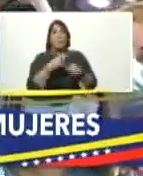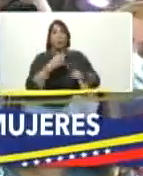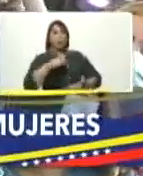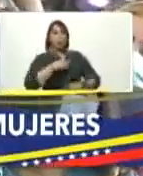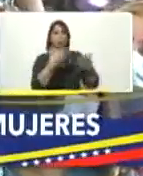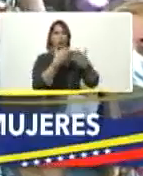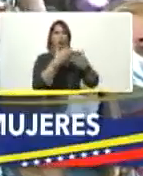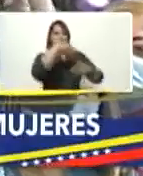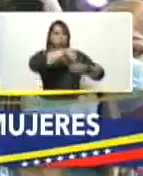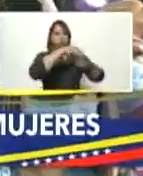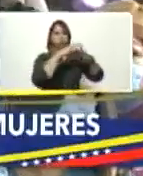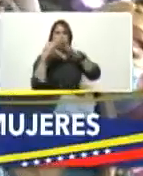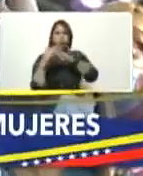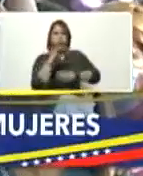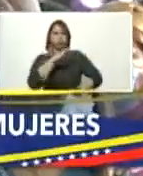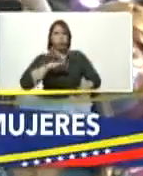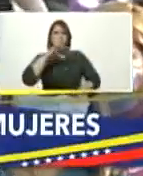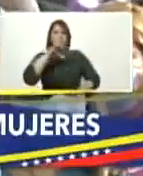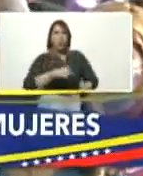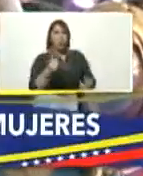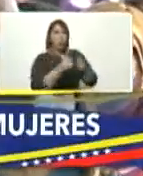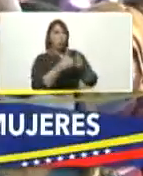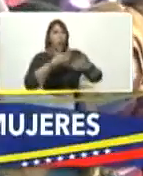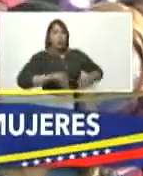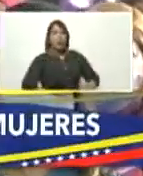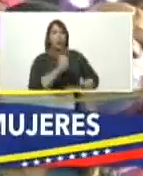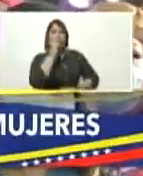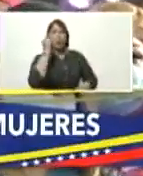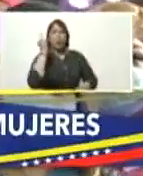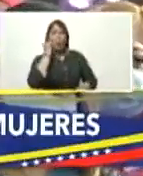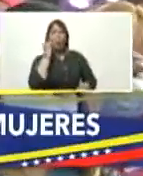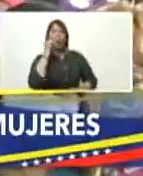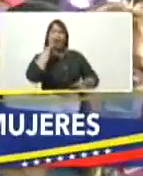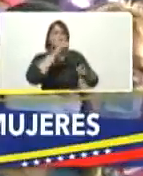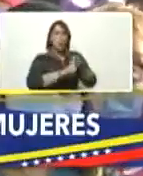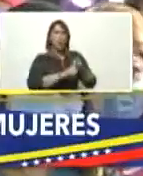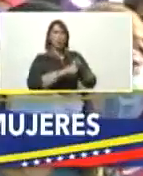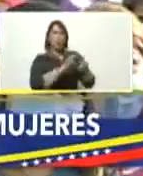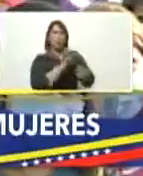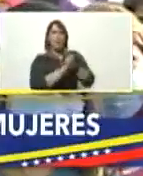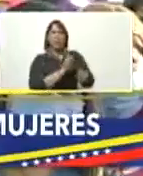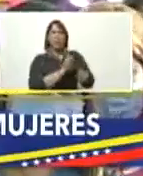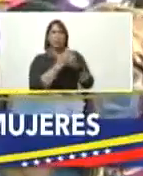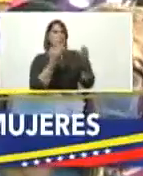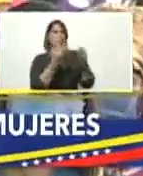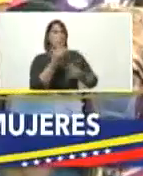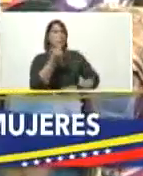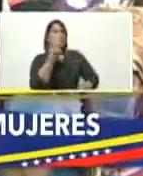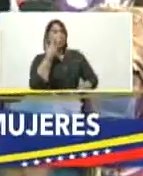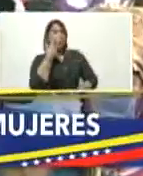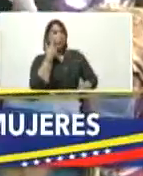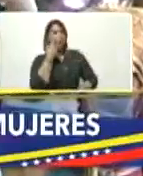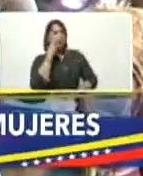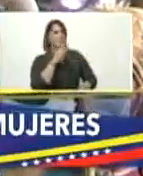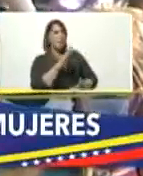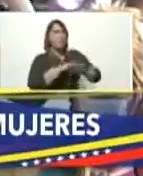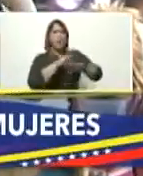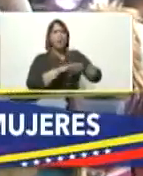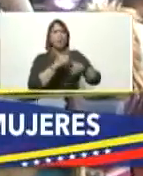en el término de lo privado, con nuestros hijos, con nuestros esposos, con nuestros vecinos, porque estamos todo el tiempo pendientes de ver qué sucede